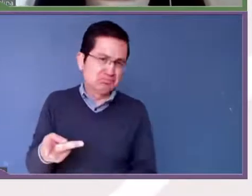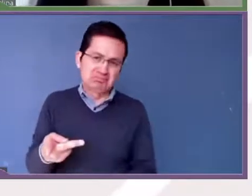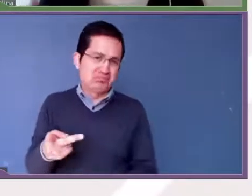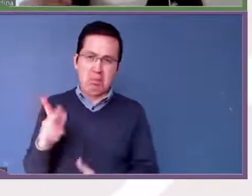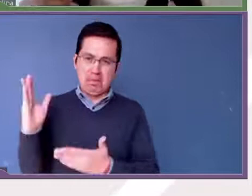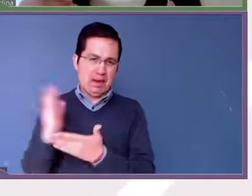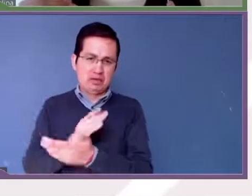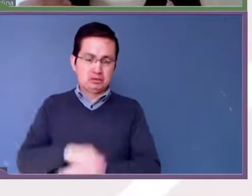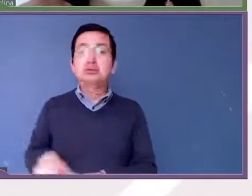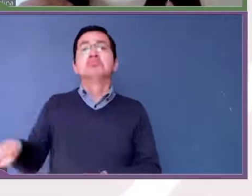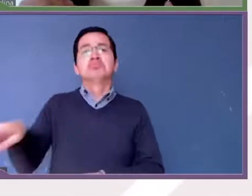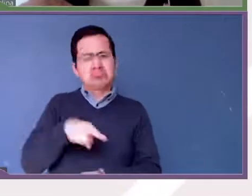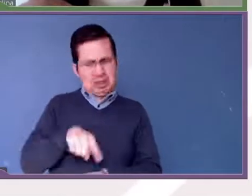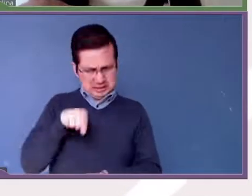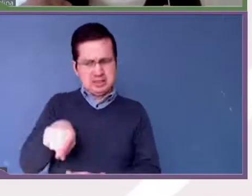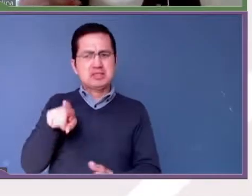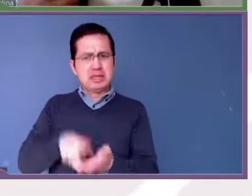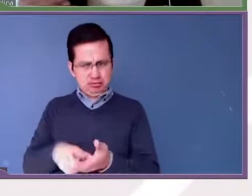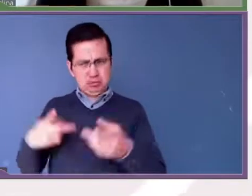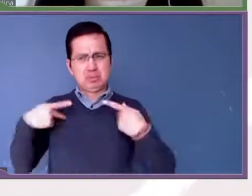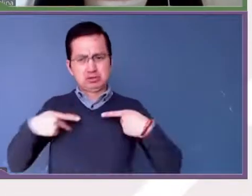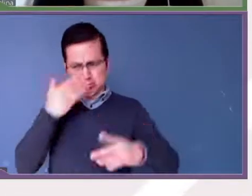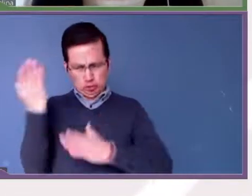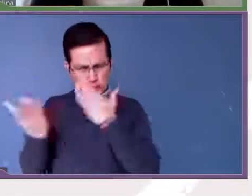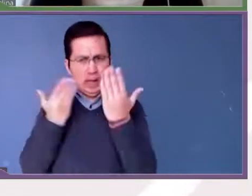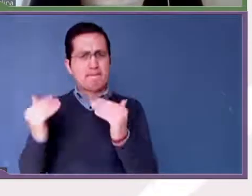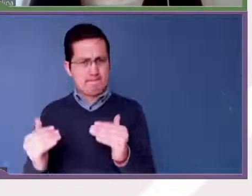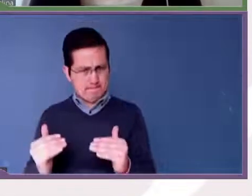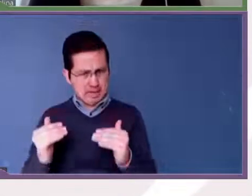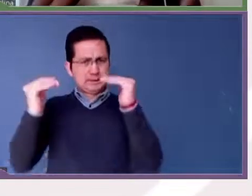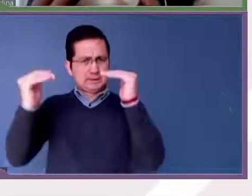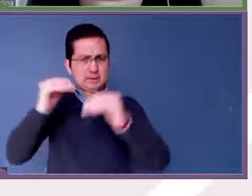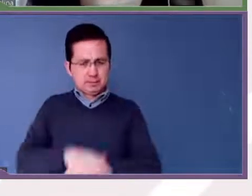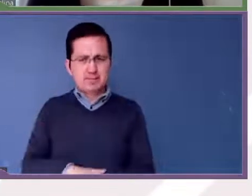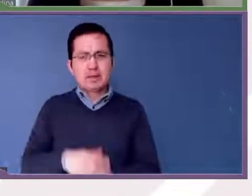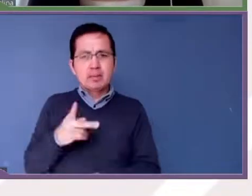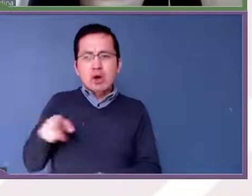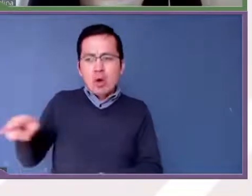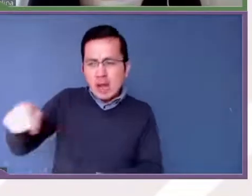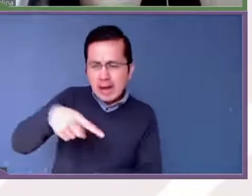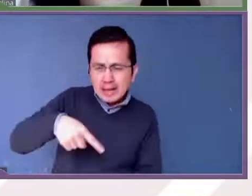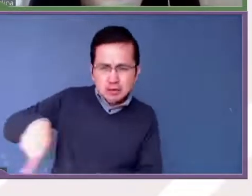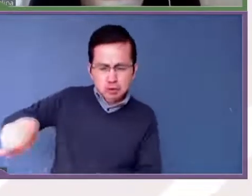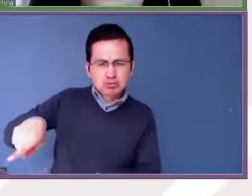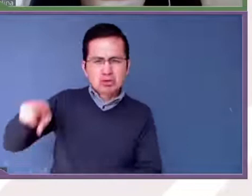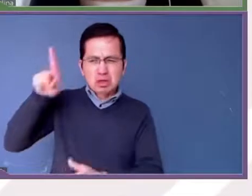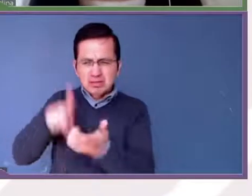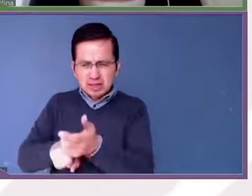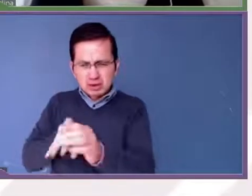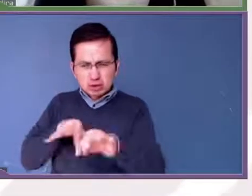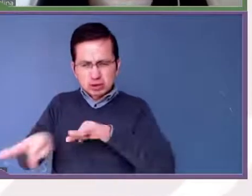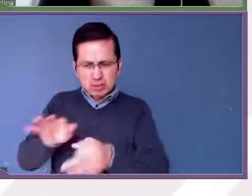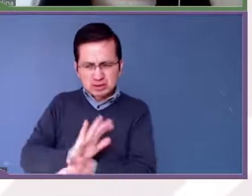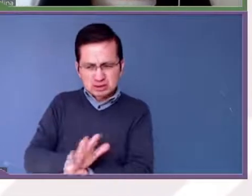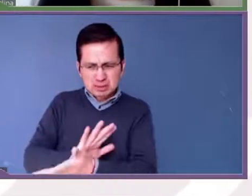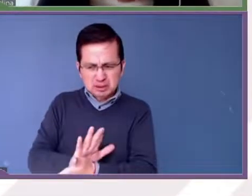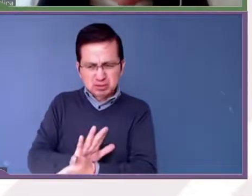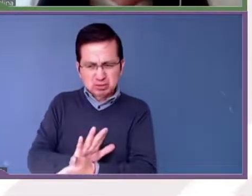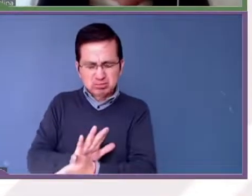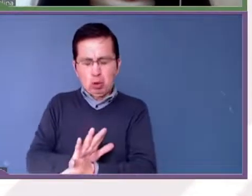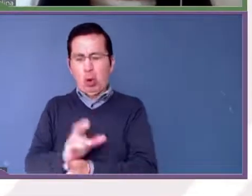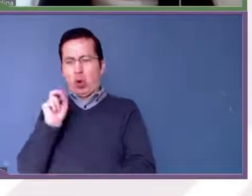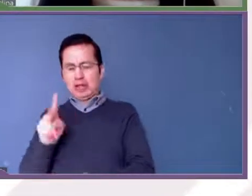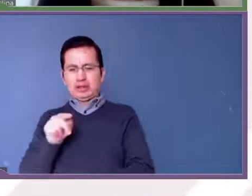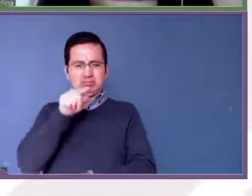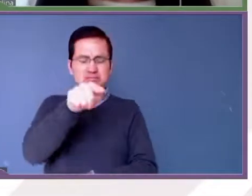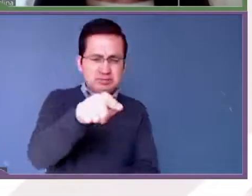población, la discriminación en el trabajo, ¿qué supone? ¿Dónde está? ¿No?